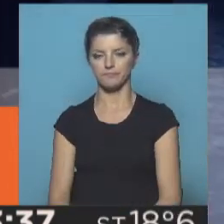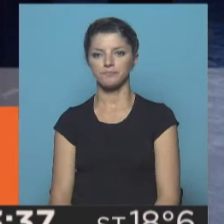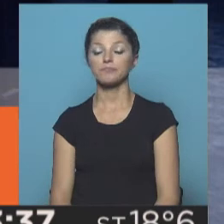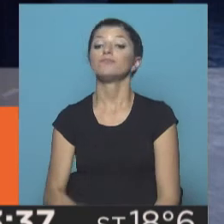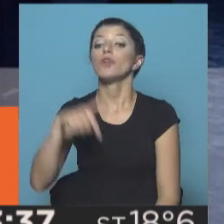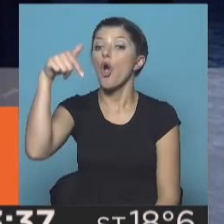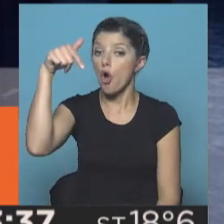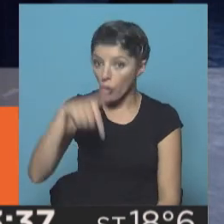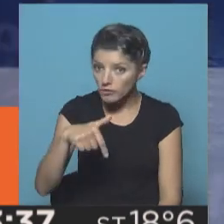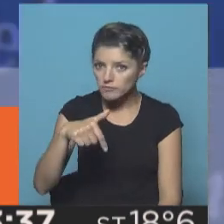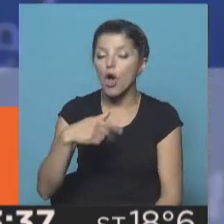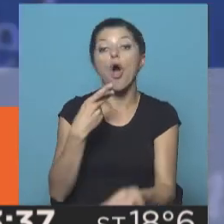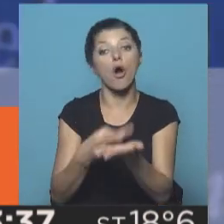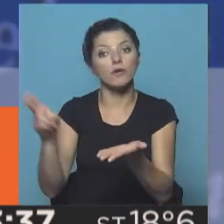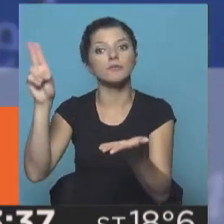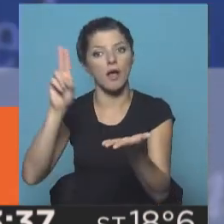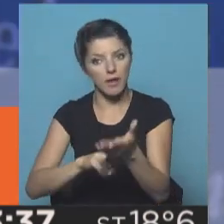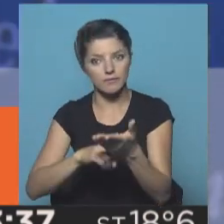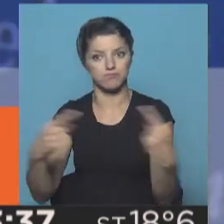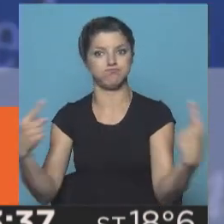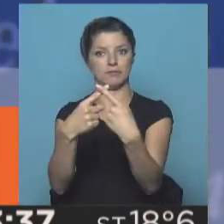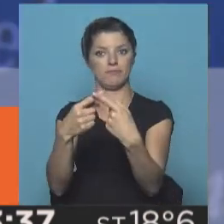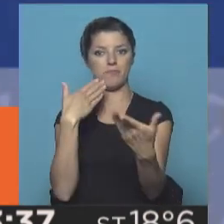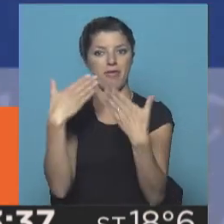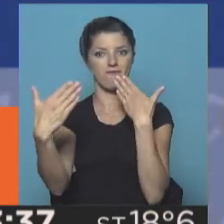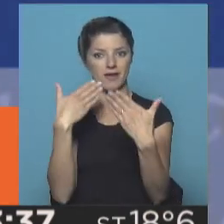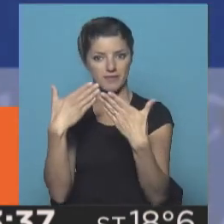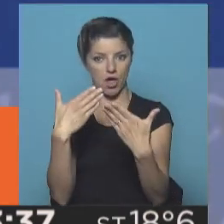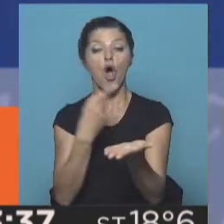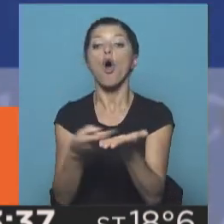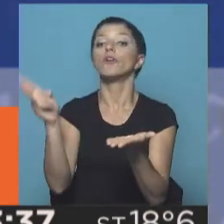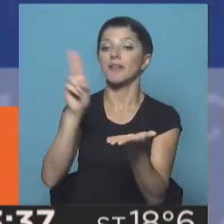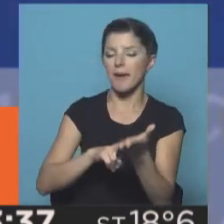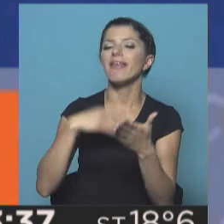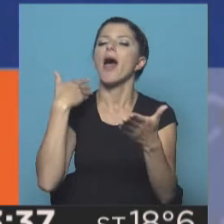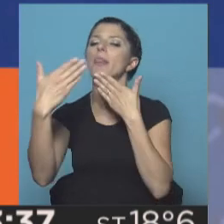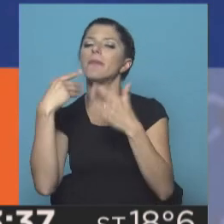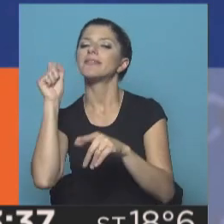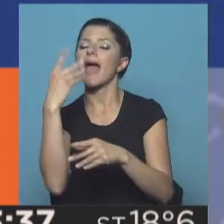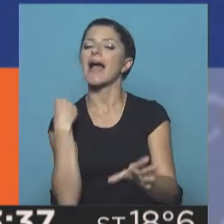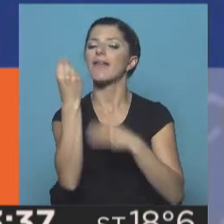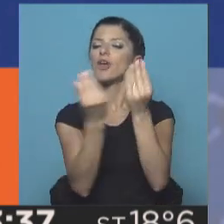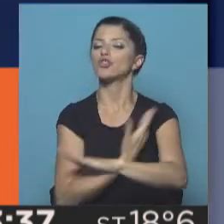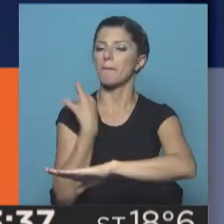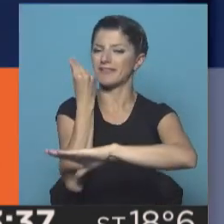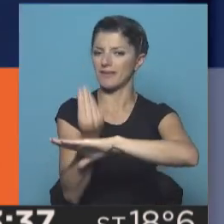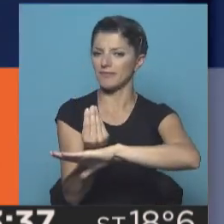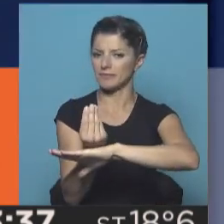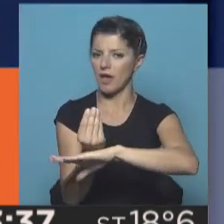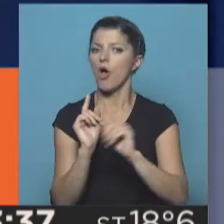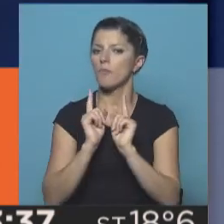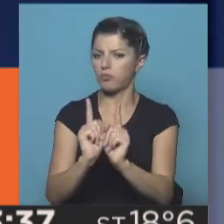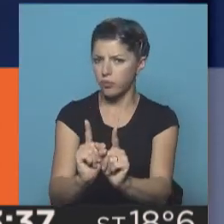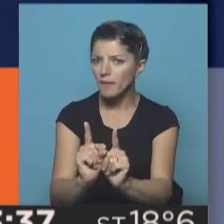Ahora, una nueva instancia comenzó. Una vez más, los debates presidenciales seguirán teniendo protagonismo en